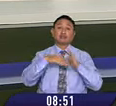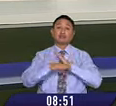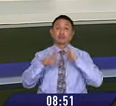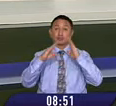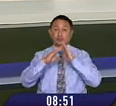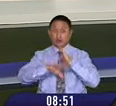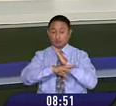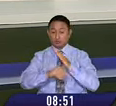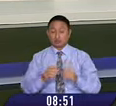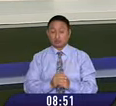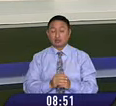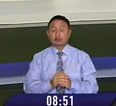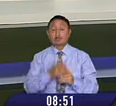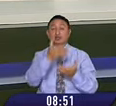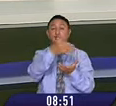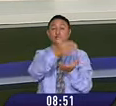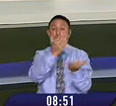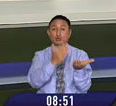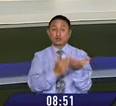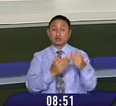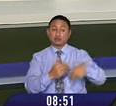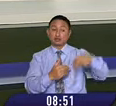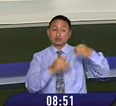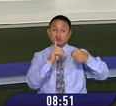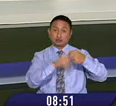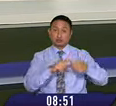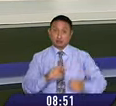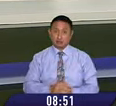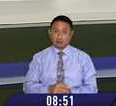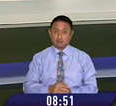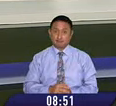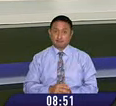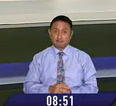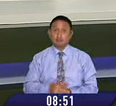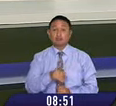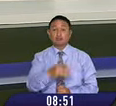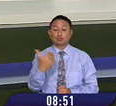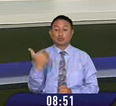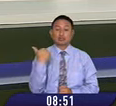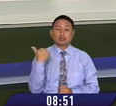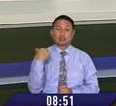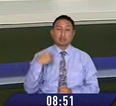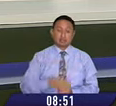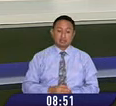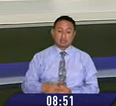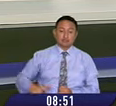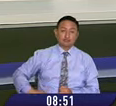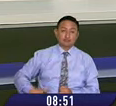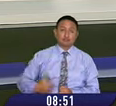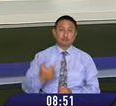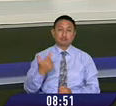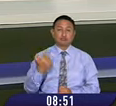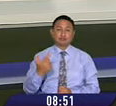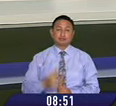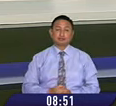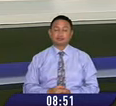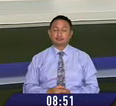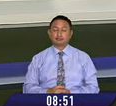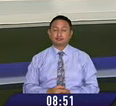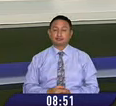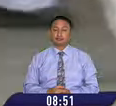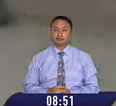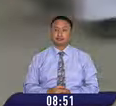en la parroquia de Guayabamba, en el noroccidente de Quito. En posesión del sospechoso se encontró un arma de fuego.